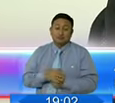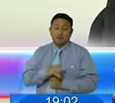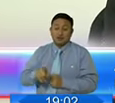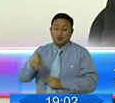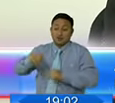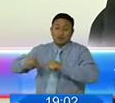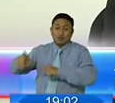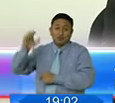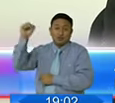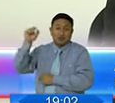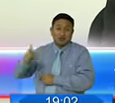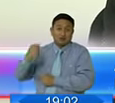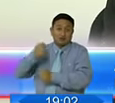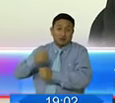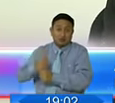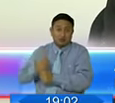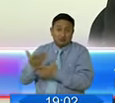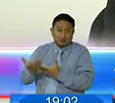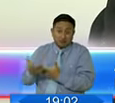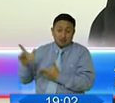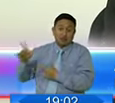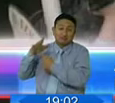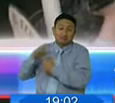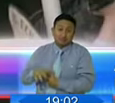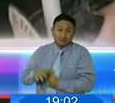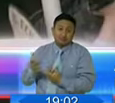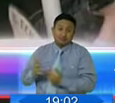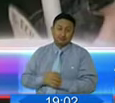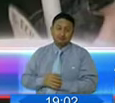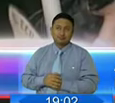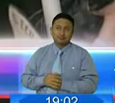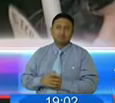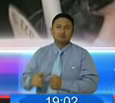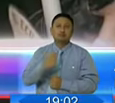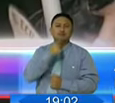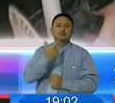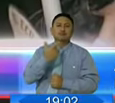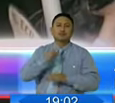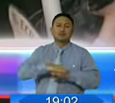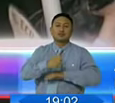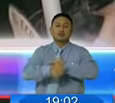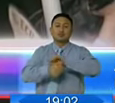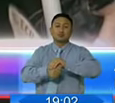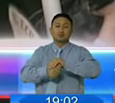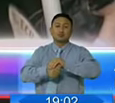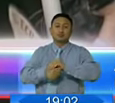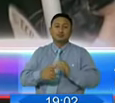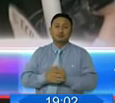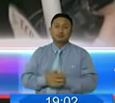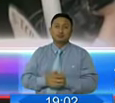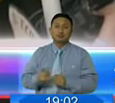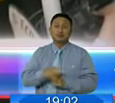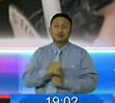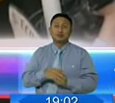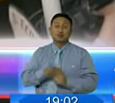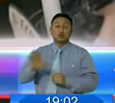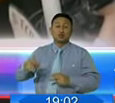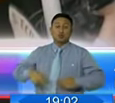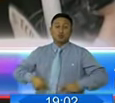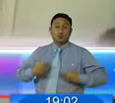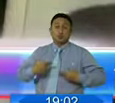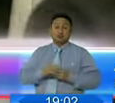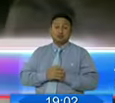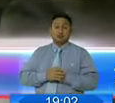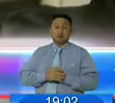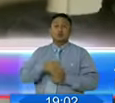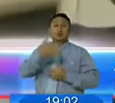el ejercicio de sus derechos y discriminando con otros. El argumento que sostiene el asilo de Assange es el supuesto peligro que correría su vida si es